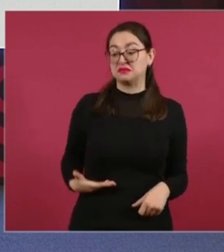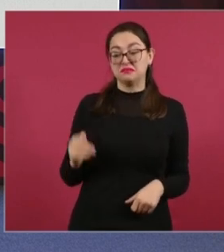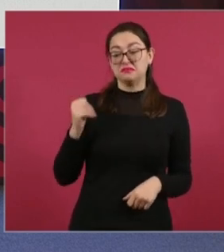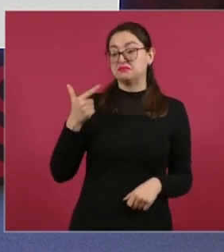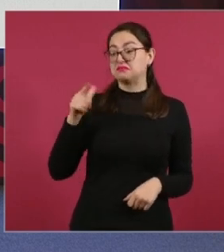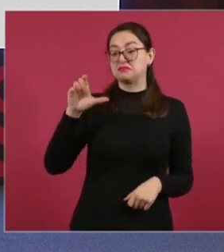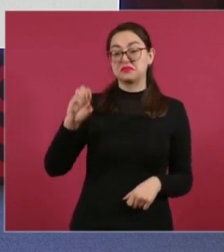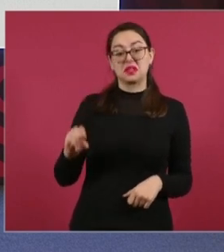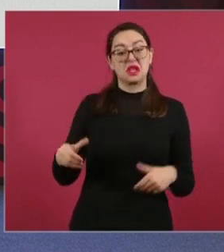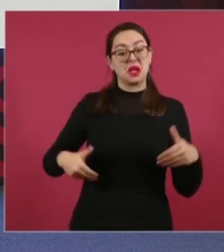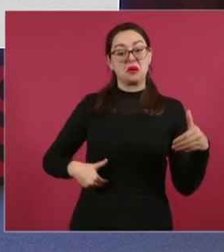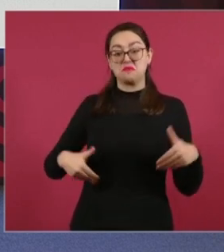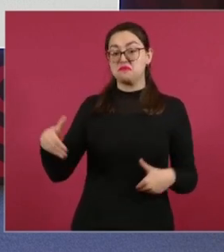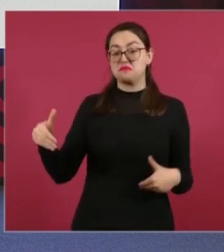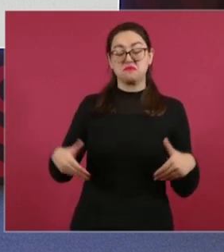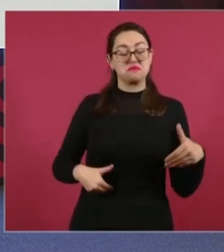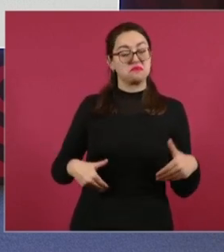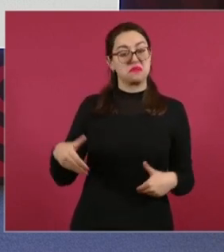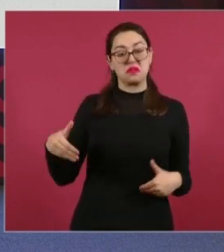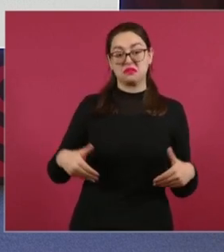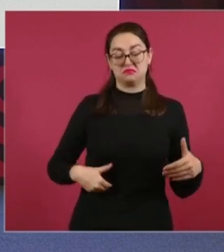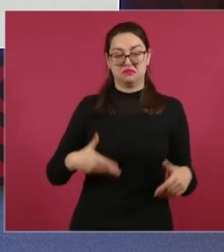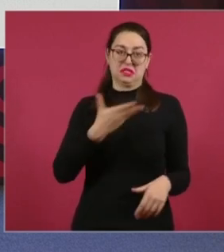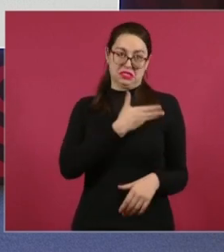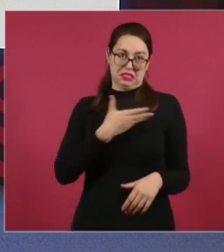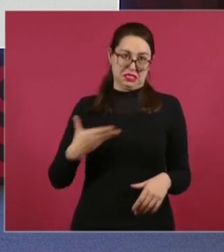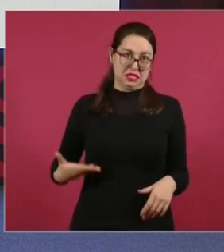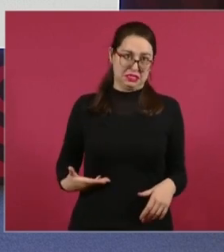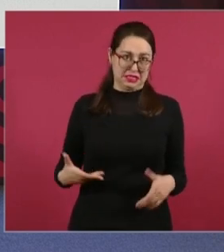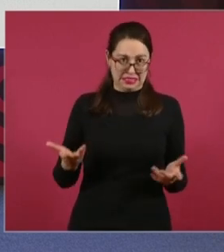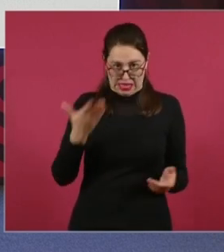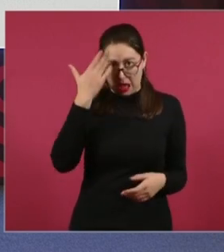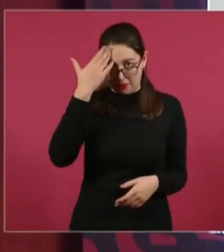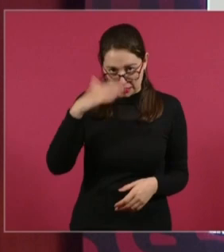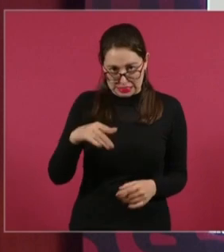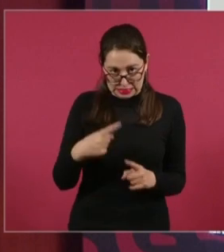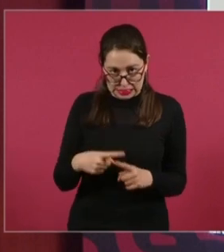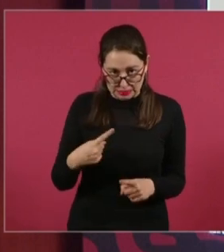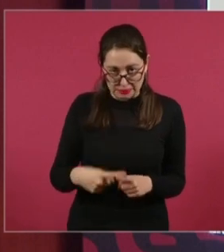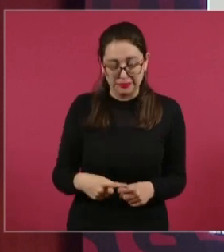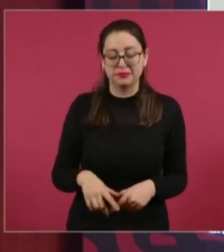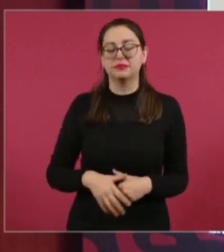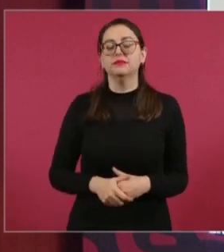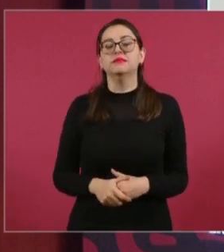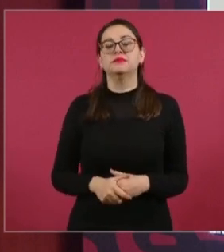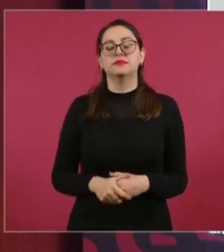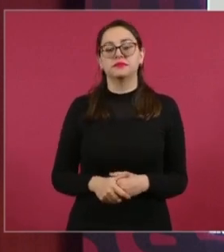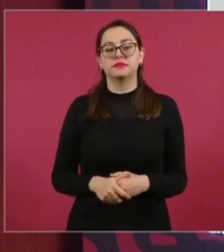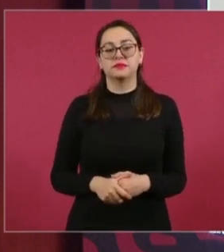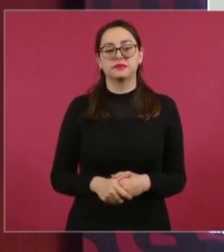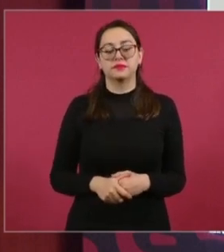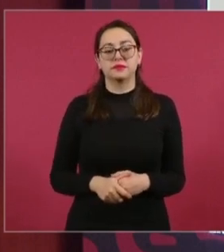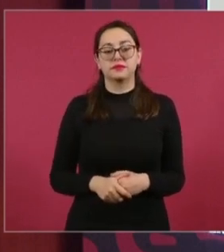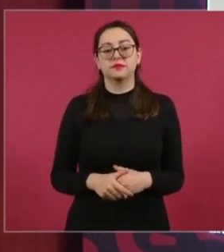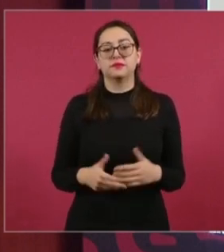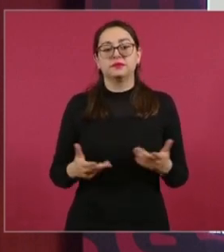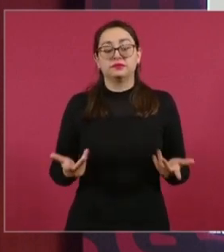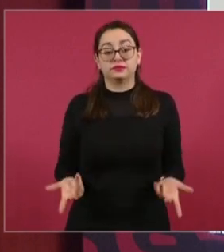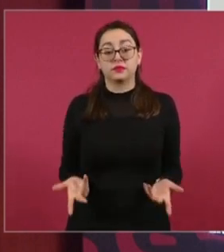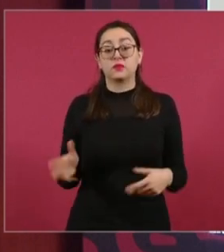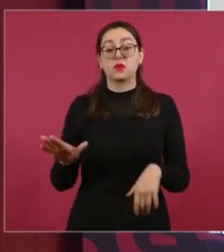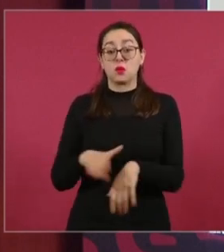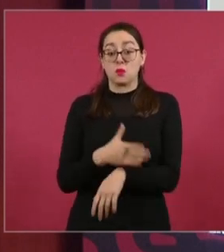Federal, ya saben quién, derivado de la